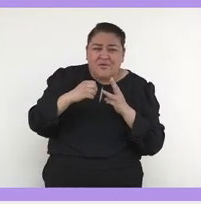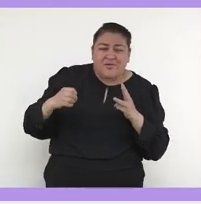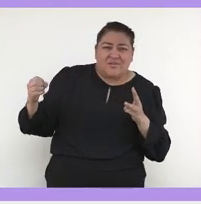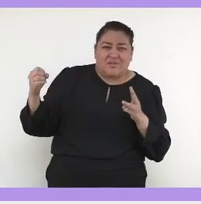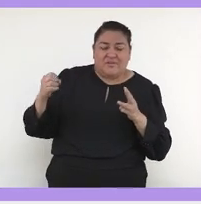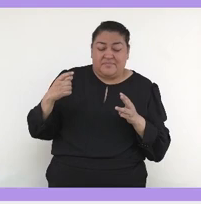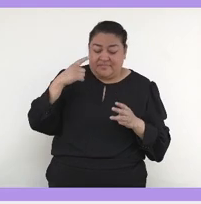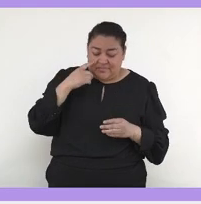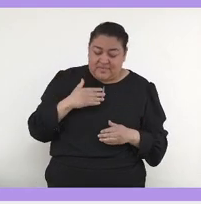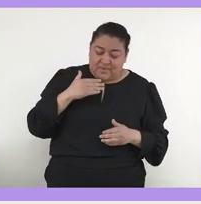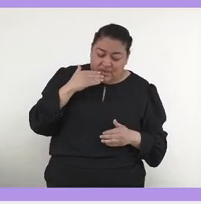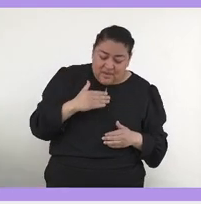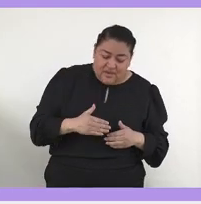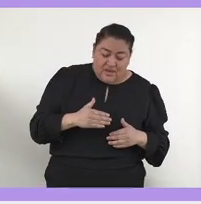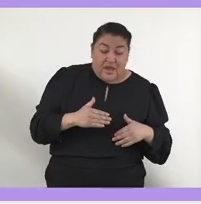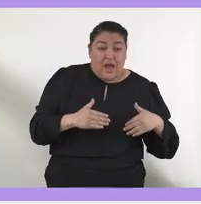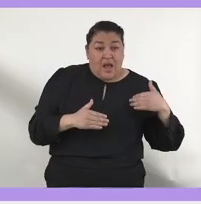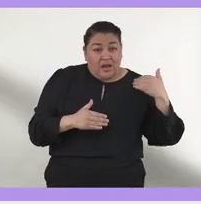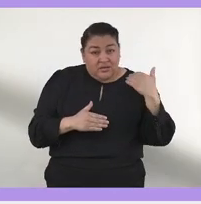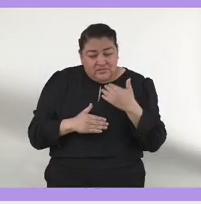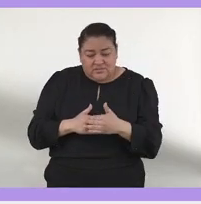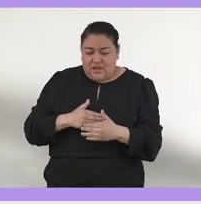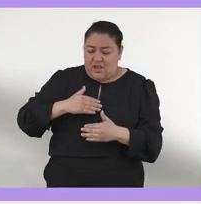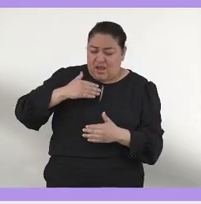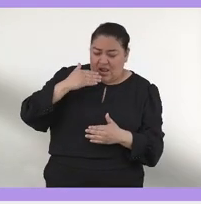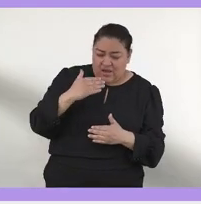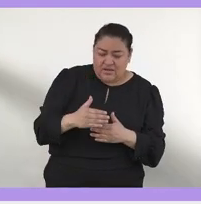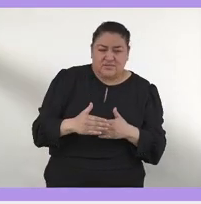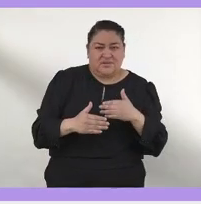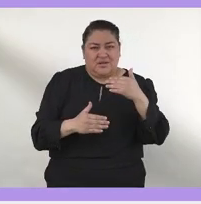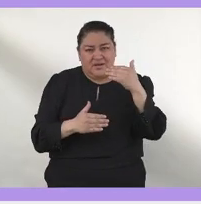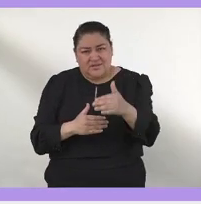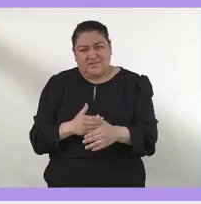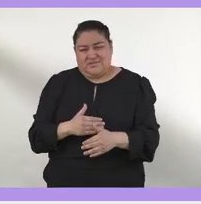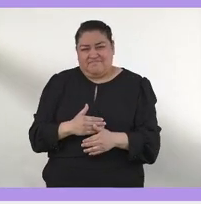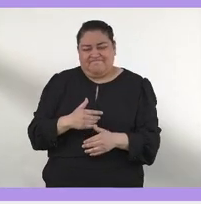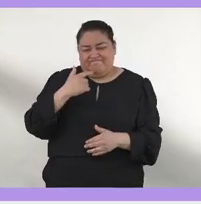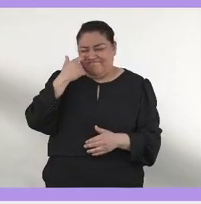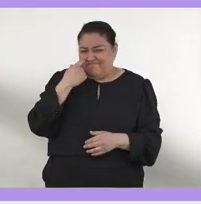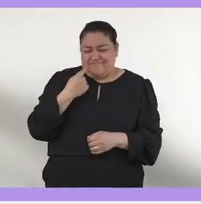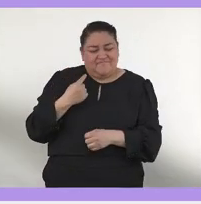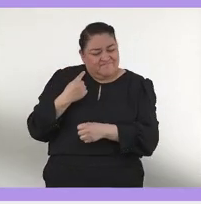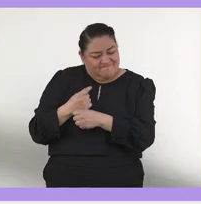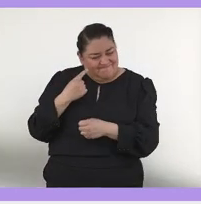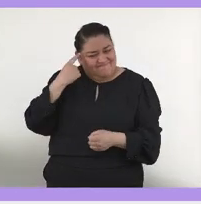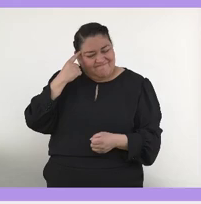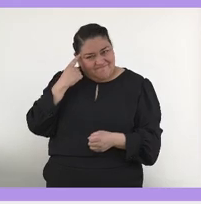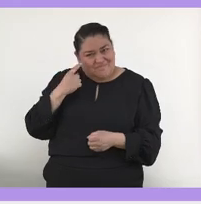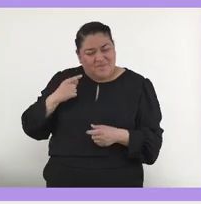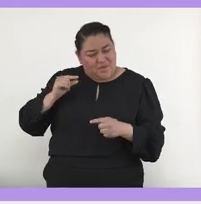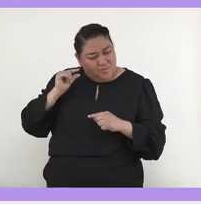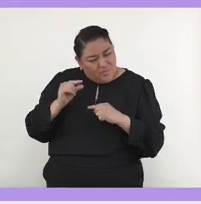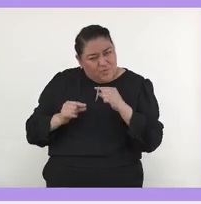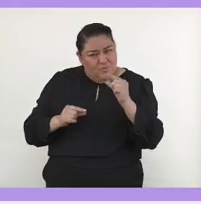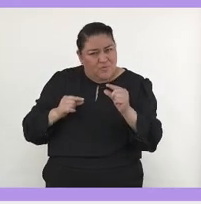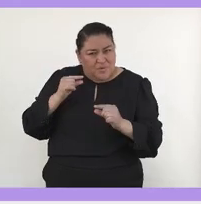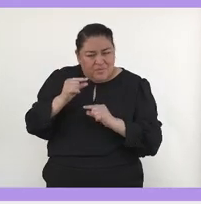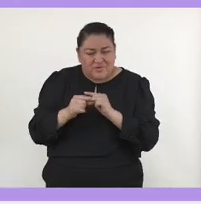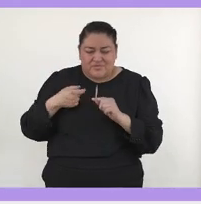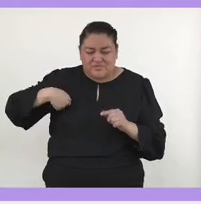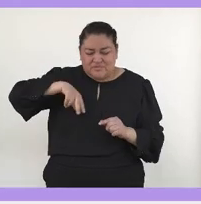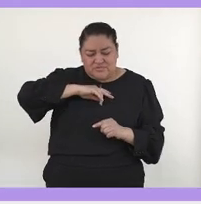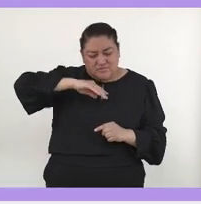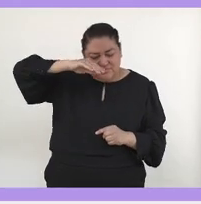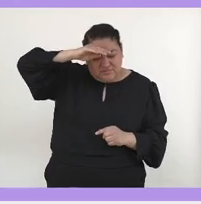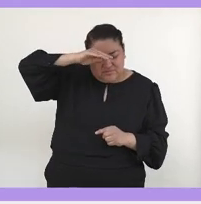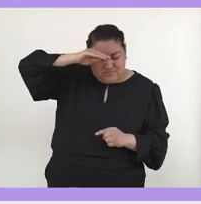podemos pensar en el primer lugar sin haber ganado el primer partido entonces creo que ahí es donde tenemos que ir paso a